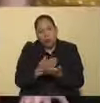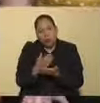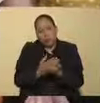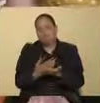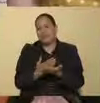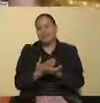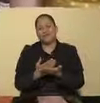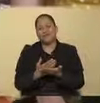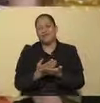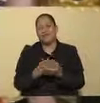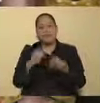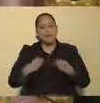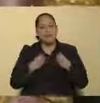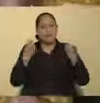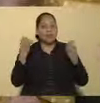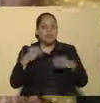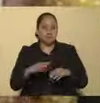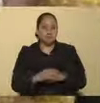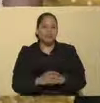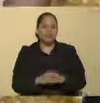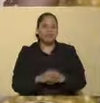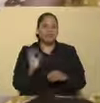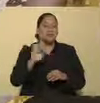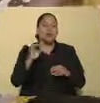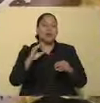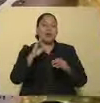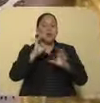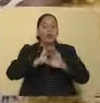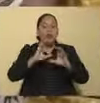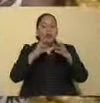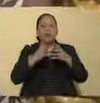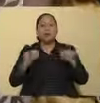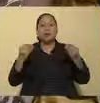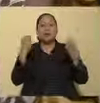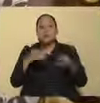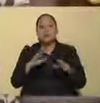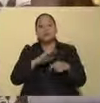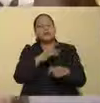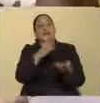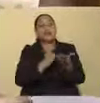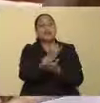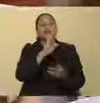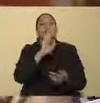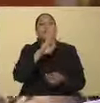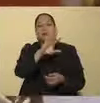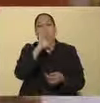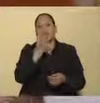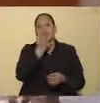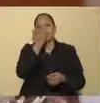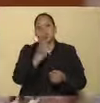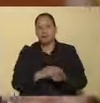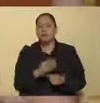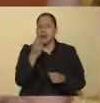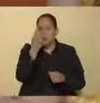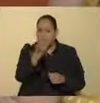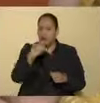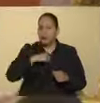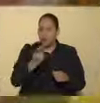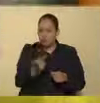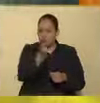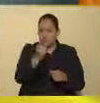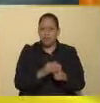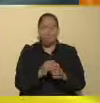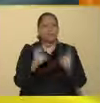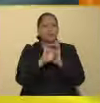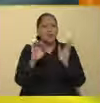puede ser que hasta su vida profesional deje de existir por haber hecho una selección incorrecta. Era lo que le iba a preguntar, doctor. ¿Cuál